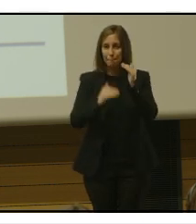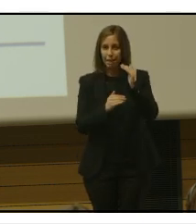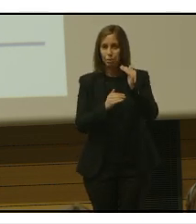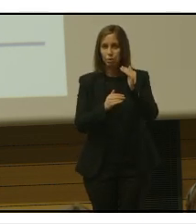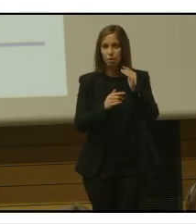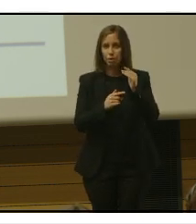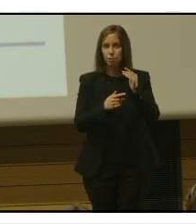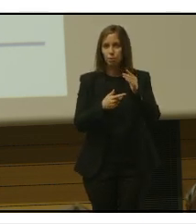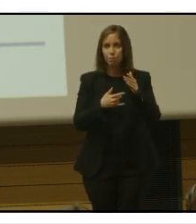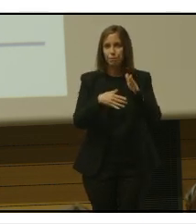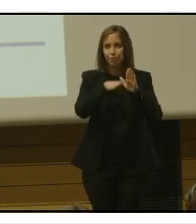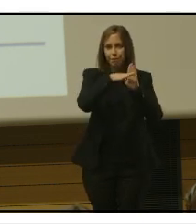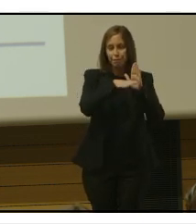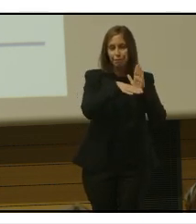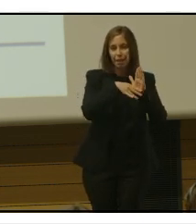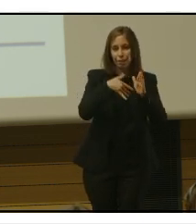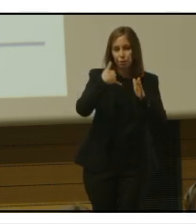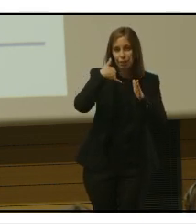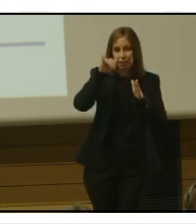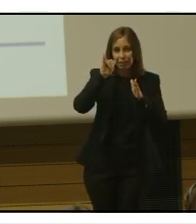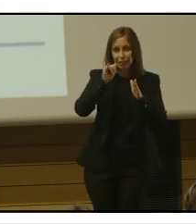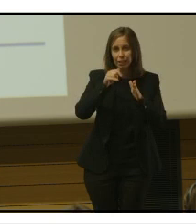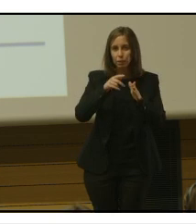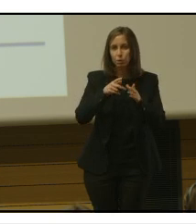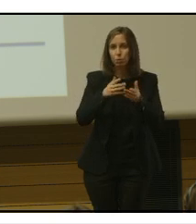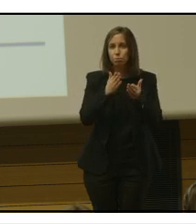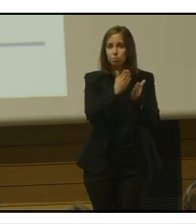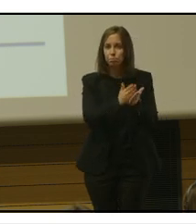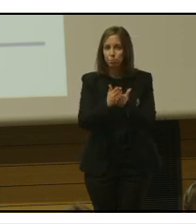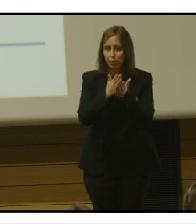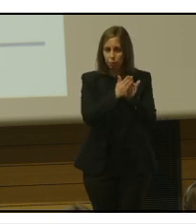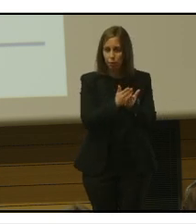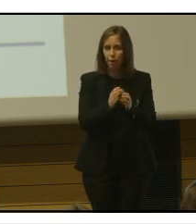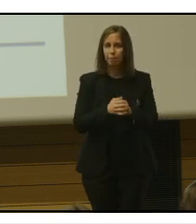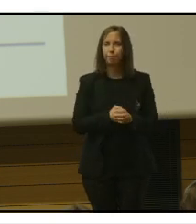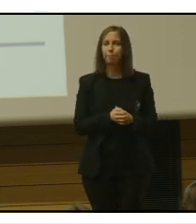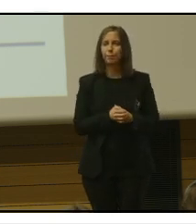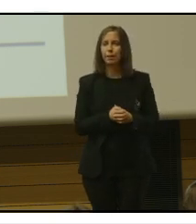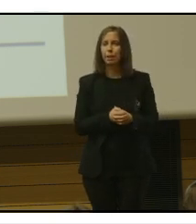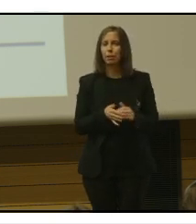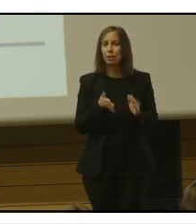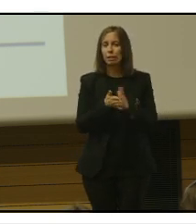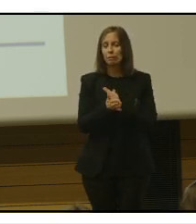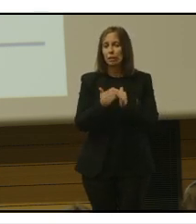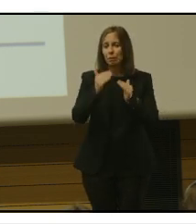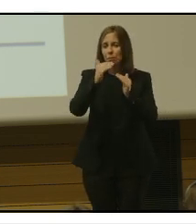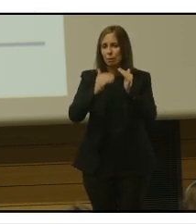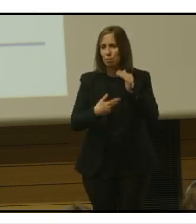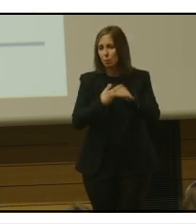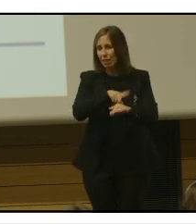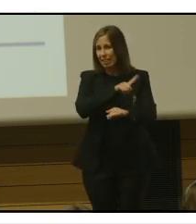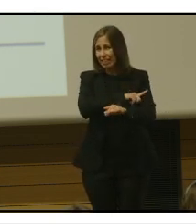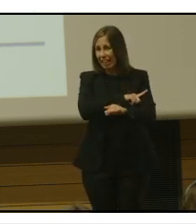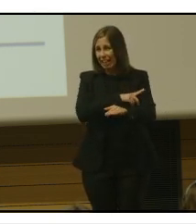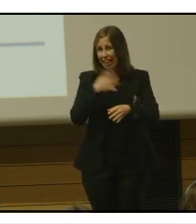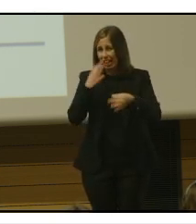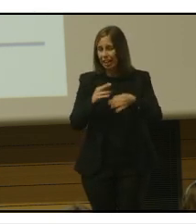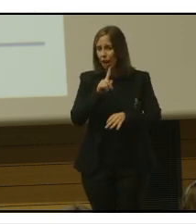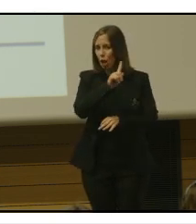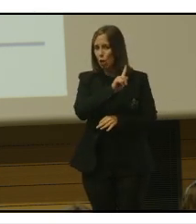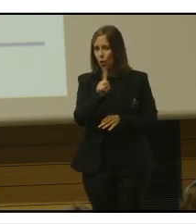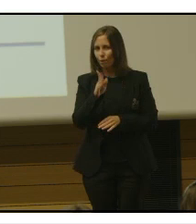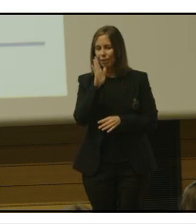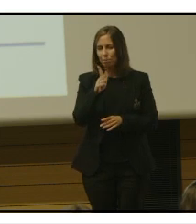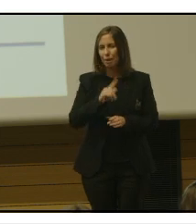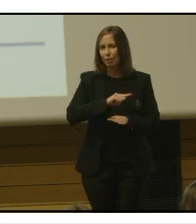utilizamos en el cálculo de las mortalidades atribuidas. Probablemente esta disminución no haya sido tan espectacular y el impacto no